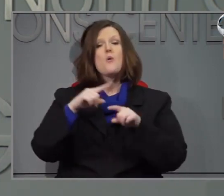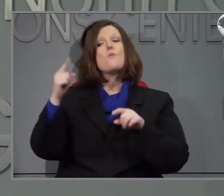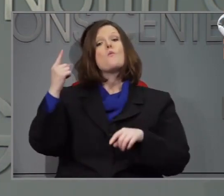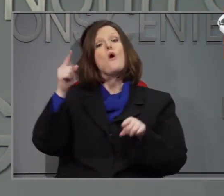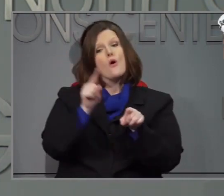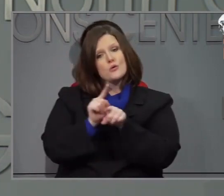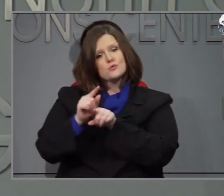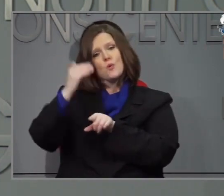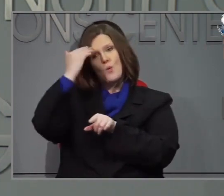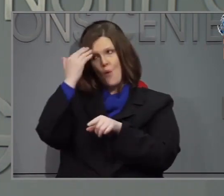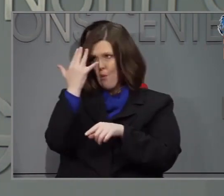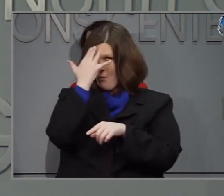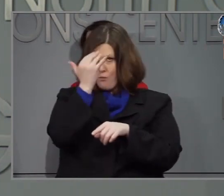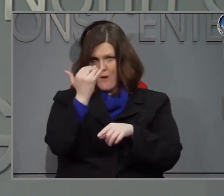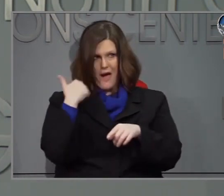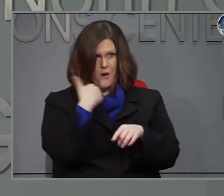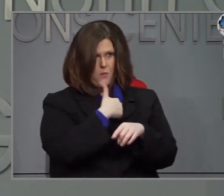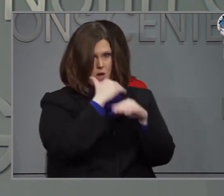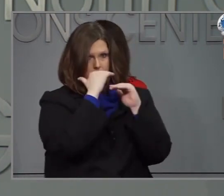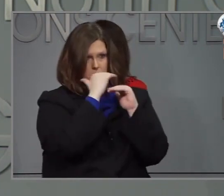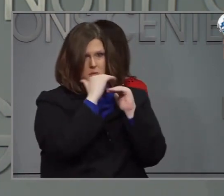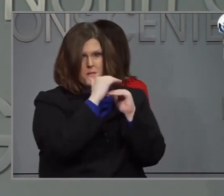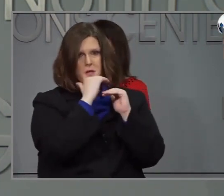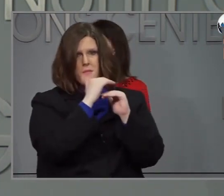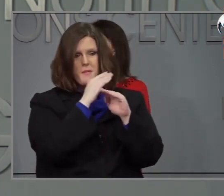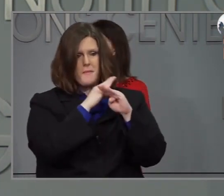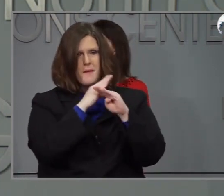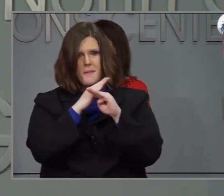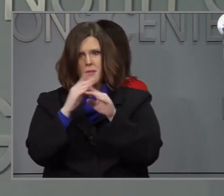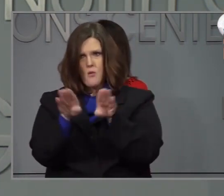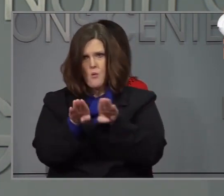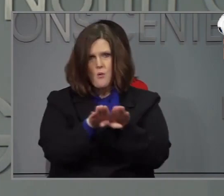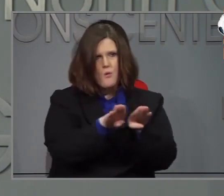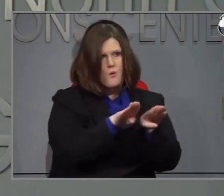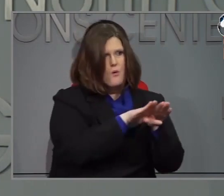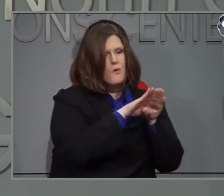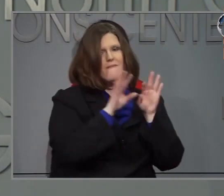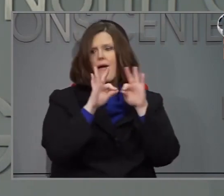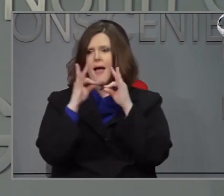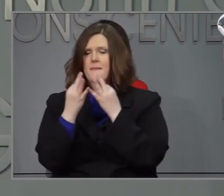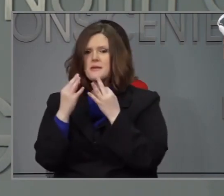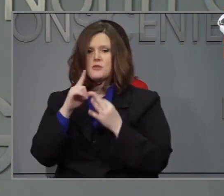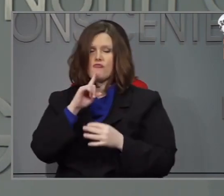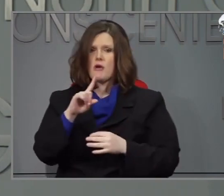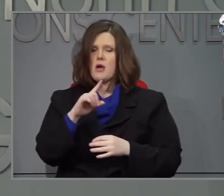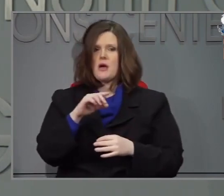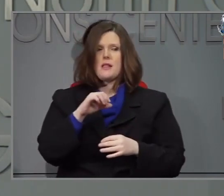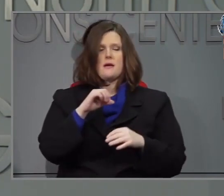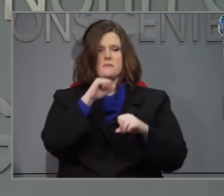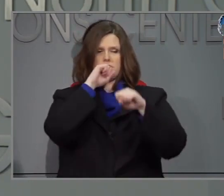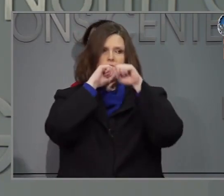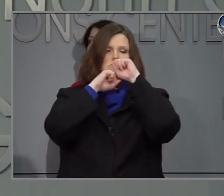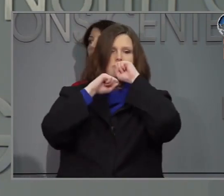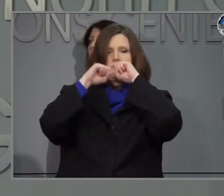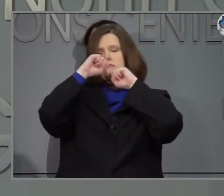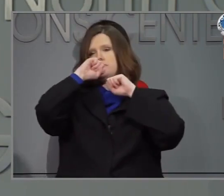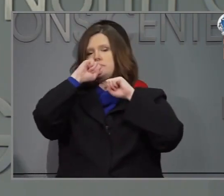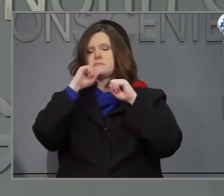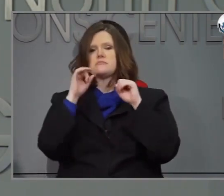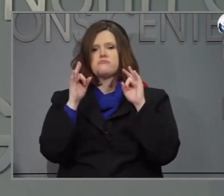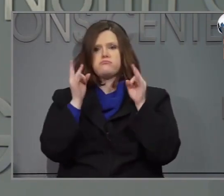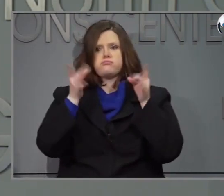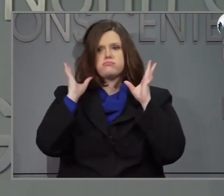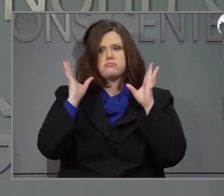nosotros sabemos que con estas medidas directivas que estamos tomando muchas familias están están